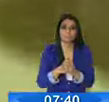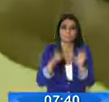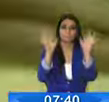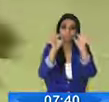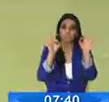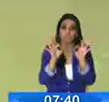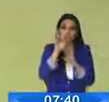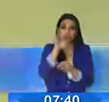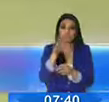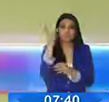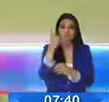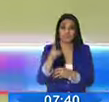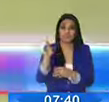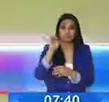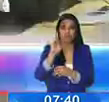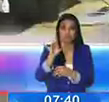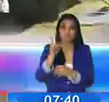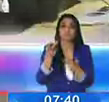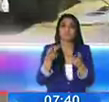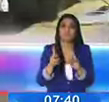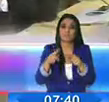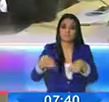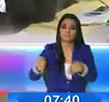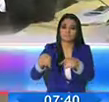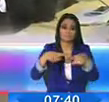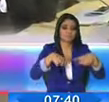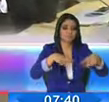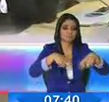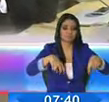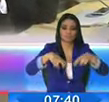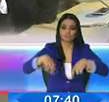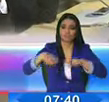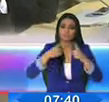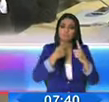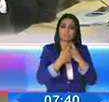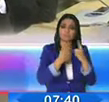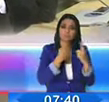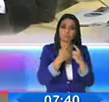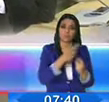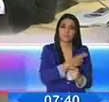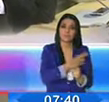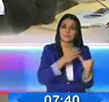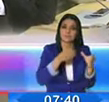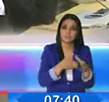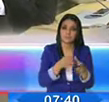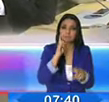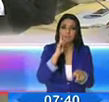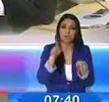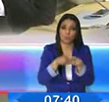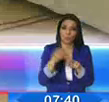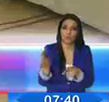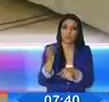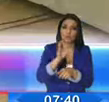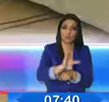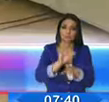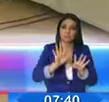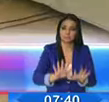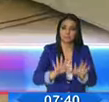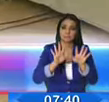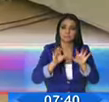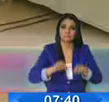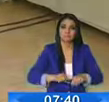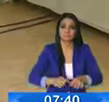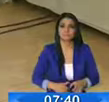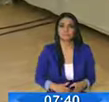del 2018 se prevé conformar también mesa de diálogo las universidades y consensuar así la asignación informó